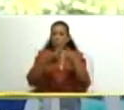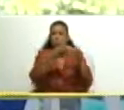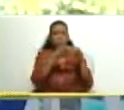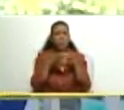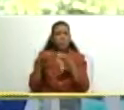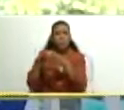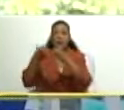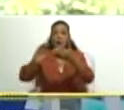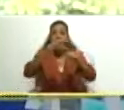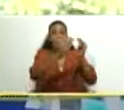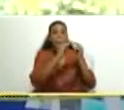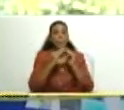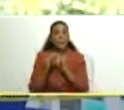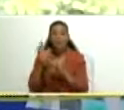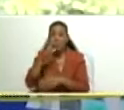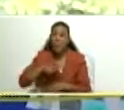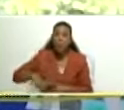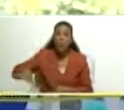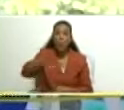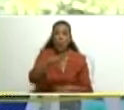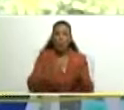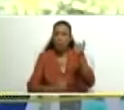las comunidades